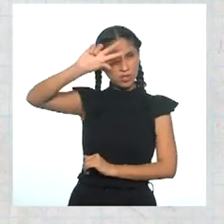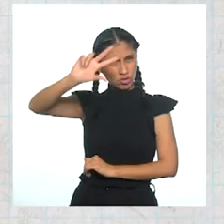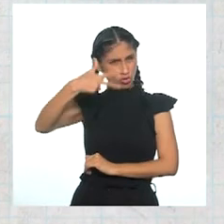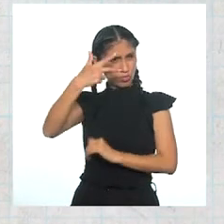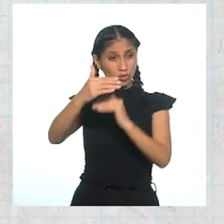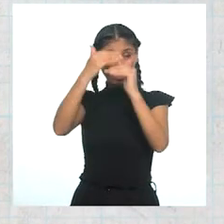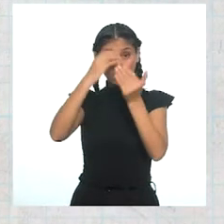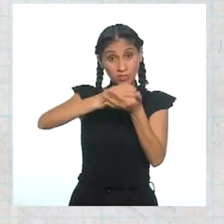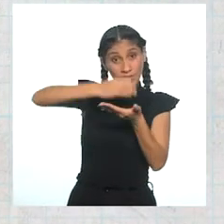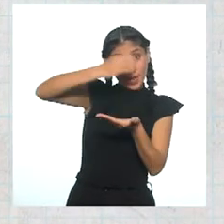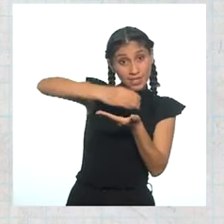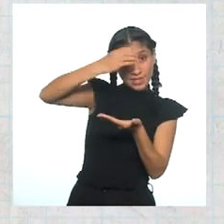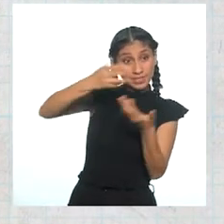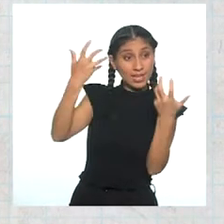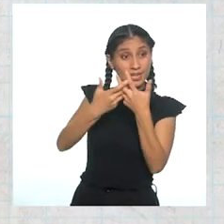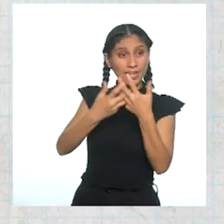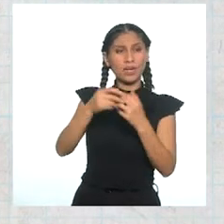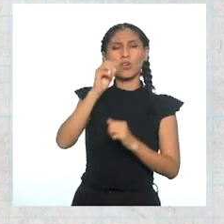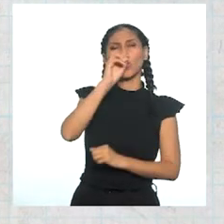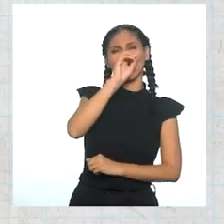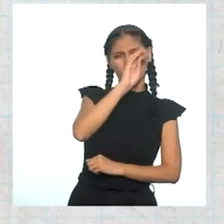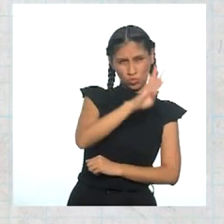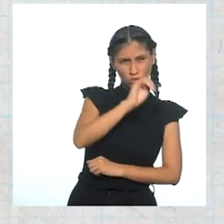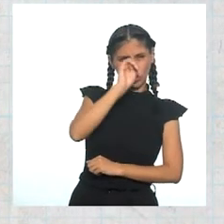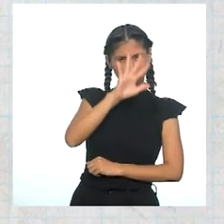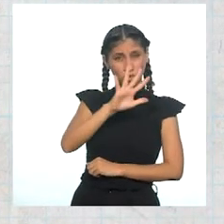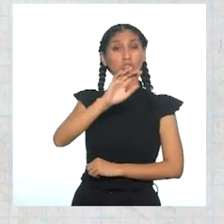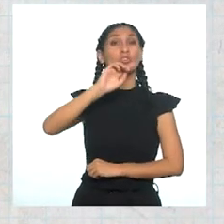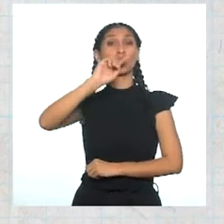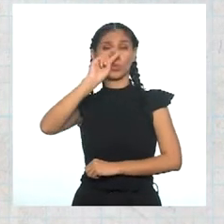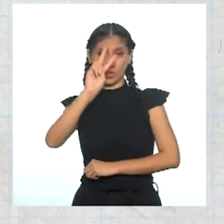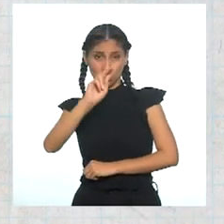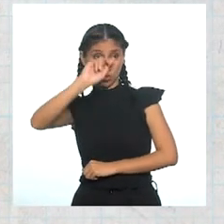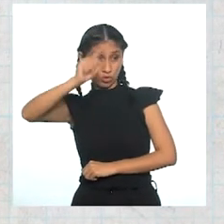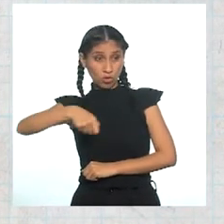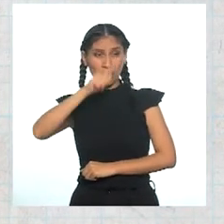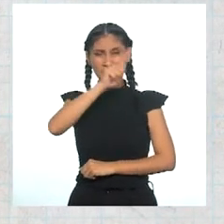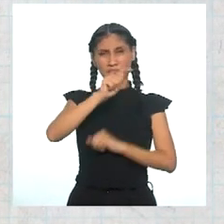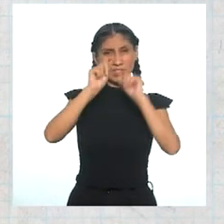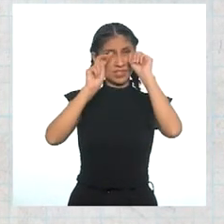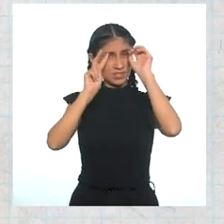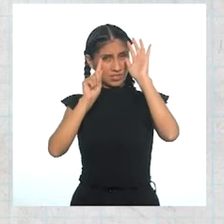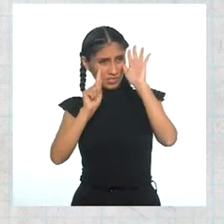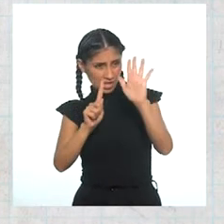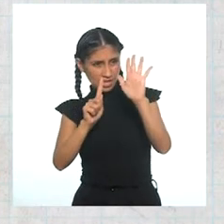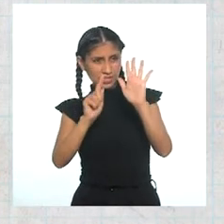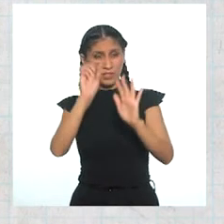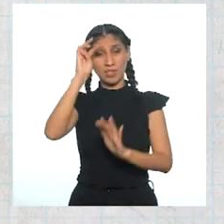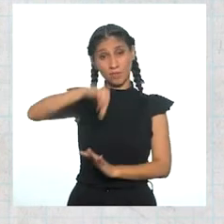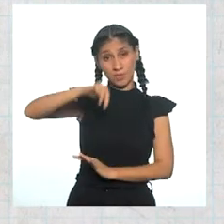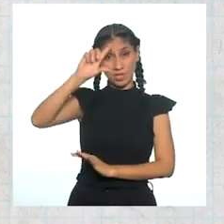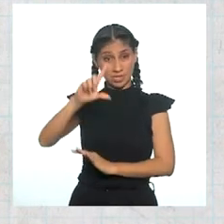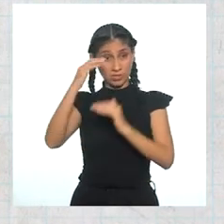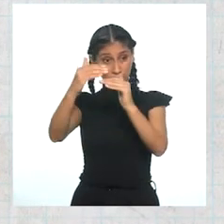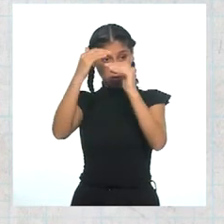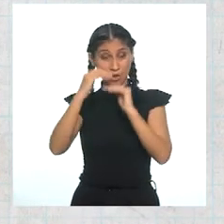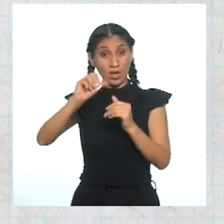taza tiene una capacidad de 452,16 mililitros. Si el volumen del vaso